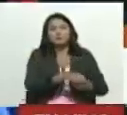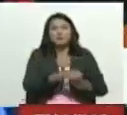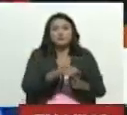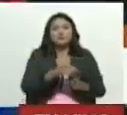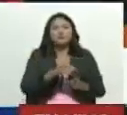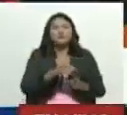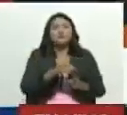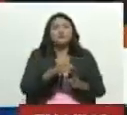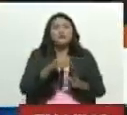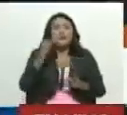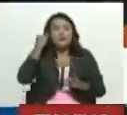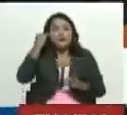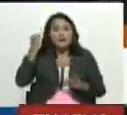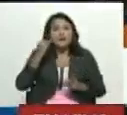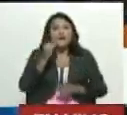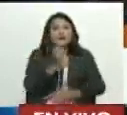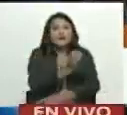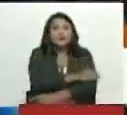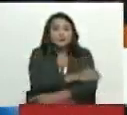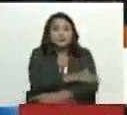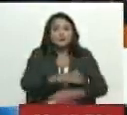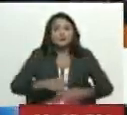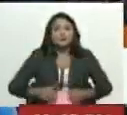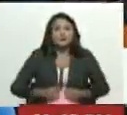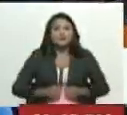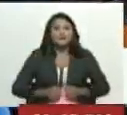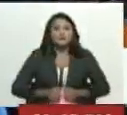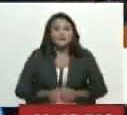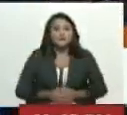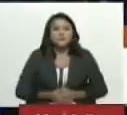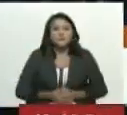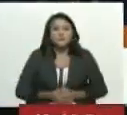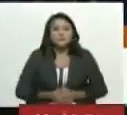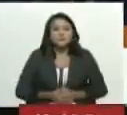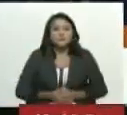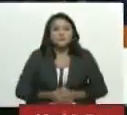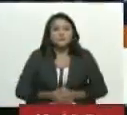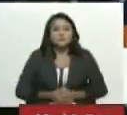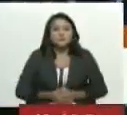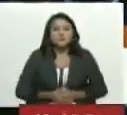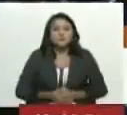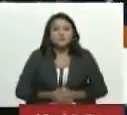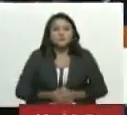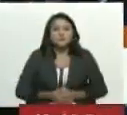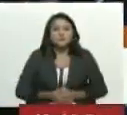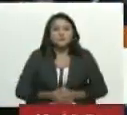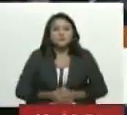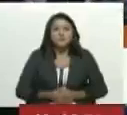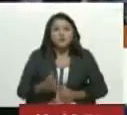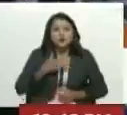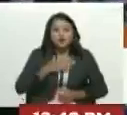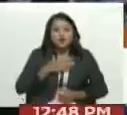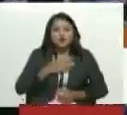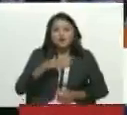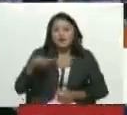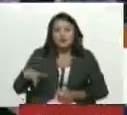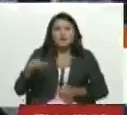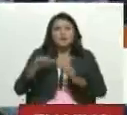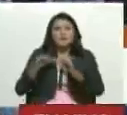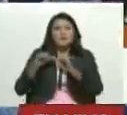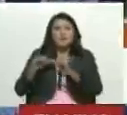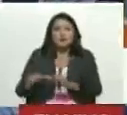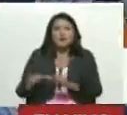derecha yo me quedo por aquí Por qué a lo largo de los